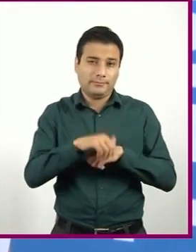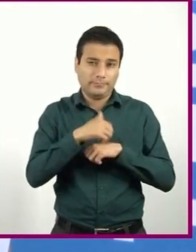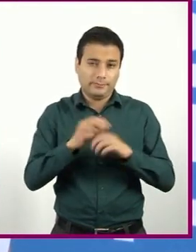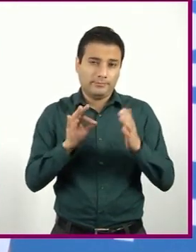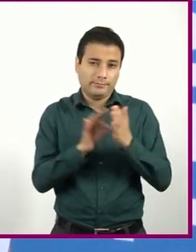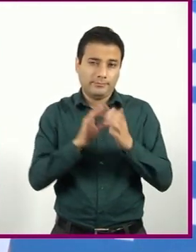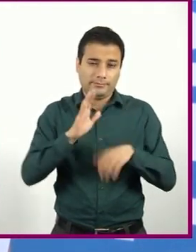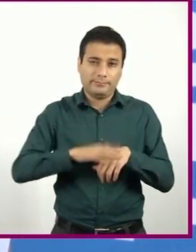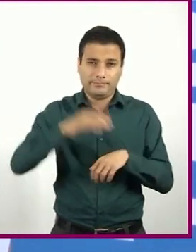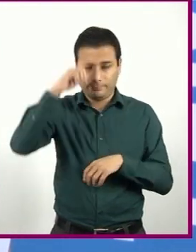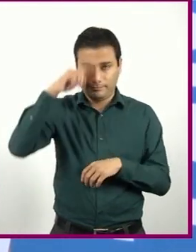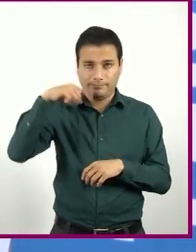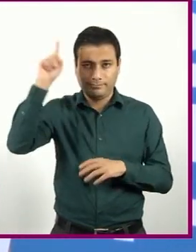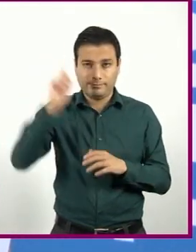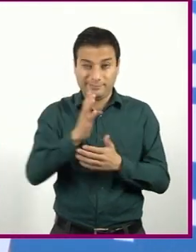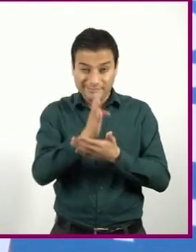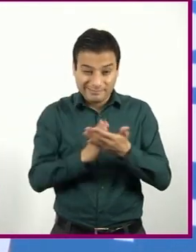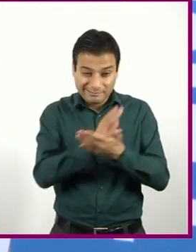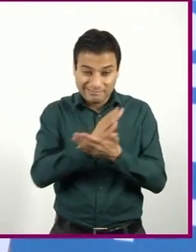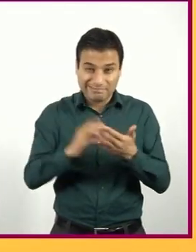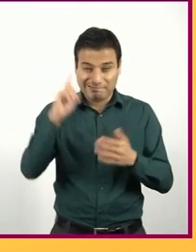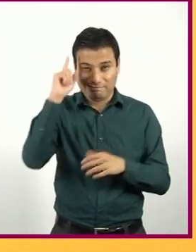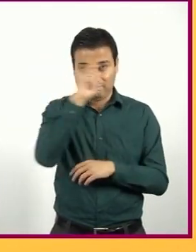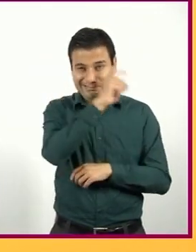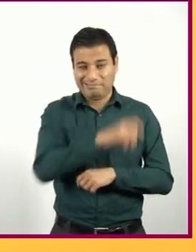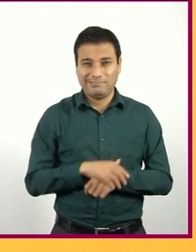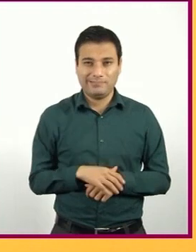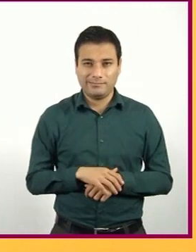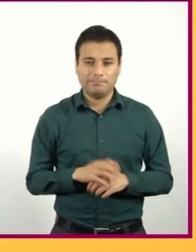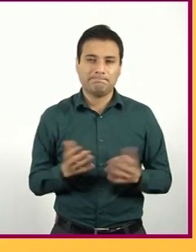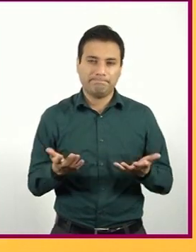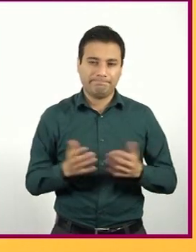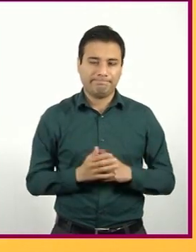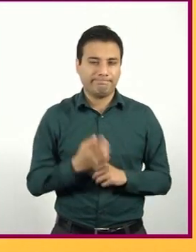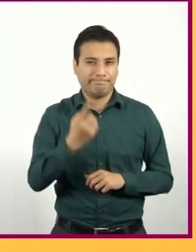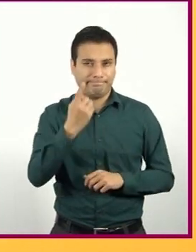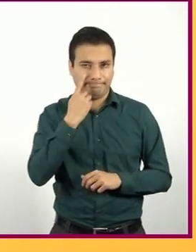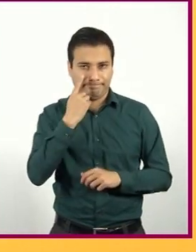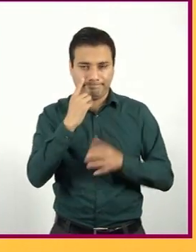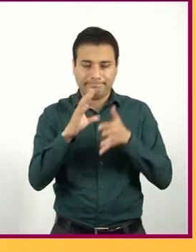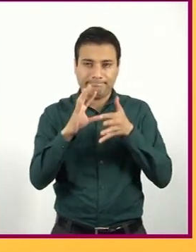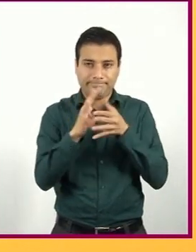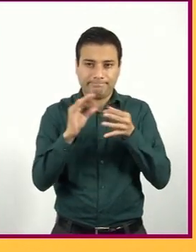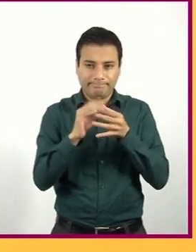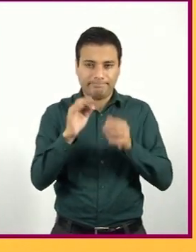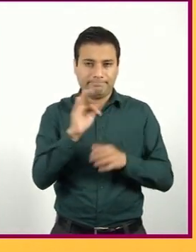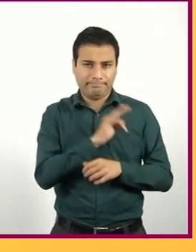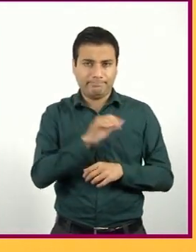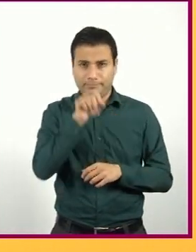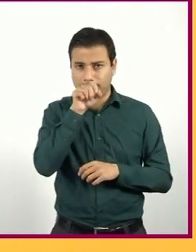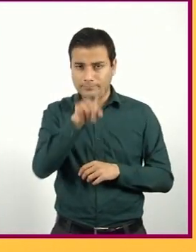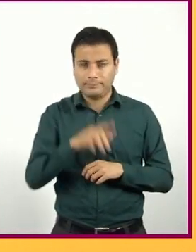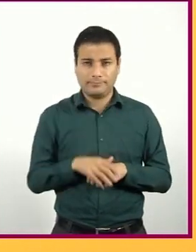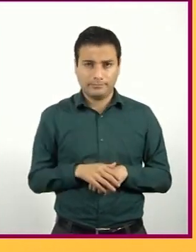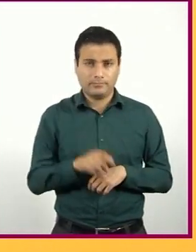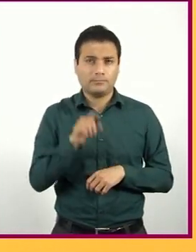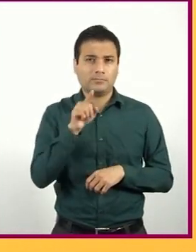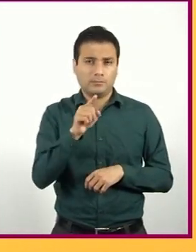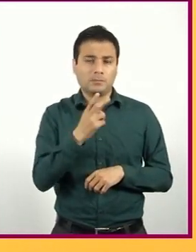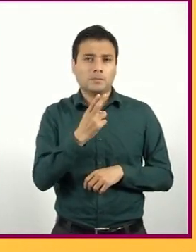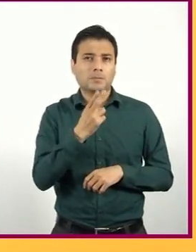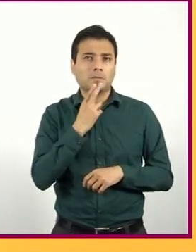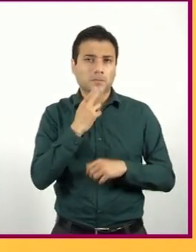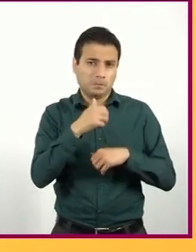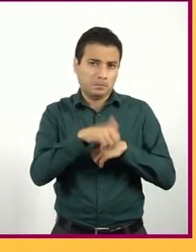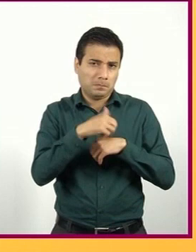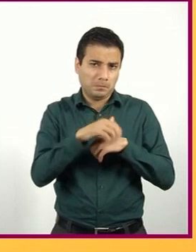más sencillo que con las fracciones. Considera que también puedes trabajar la fracción con su expansión decimal,